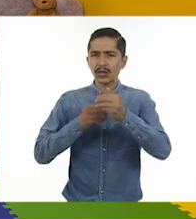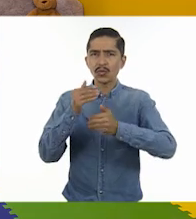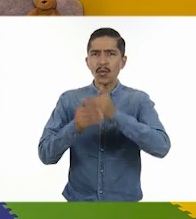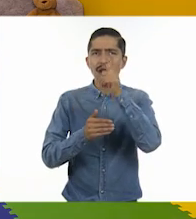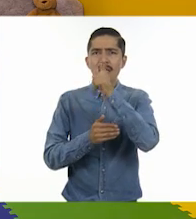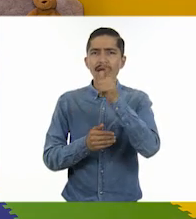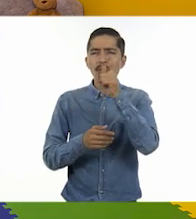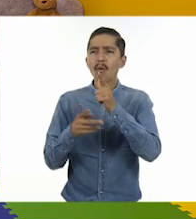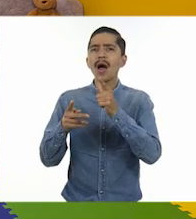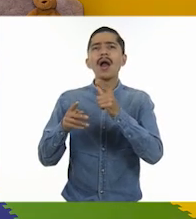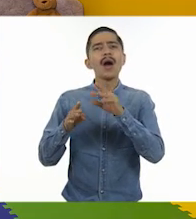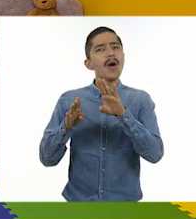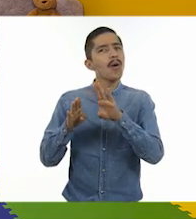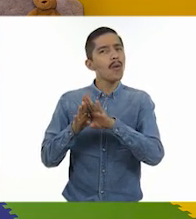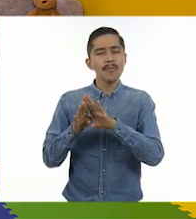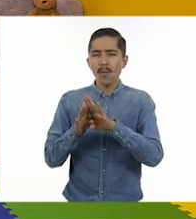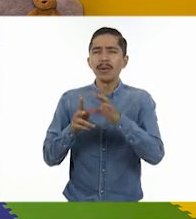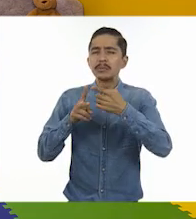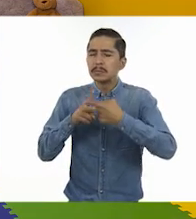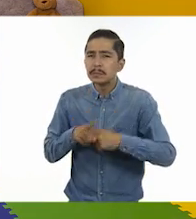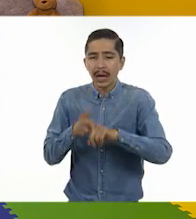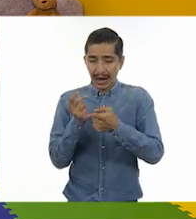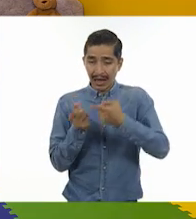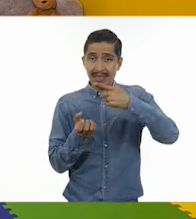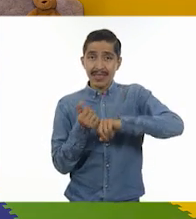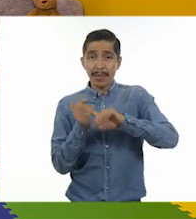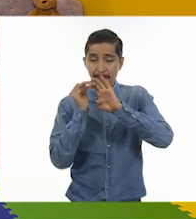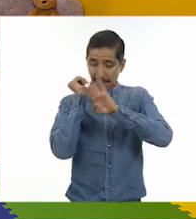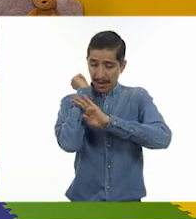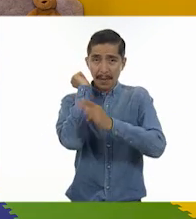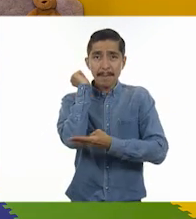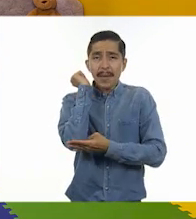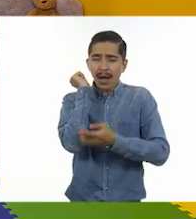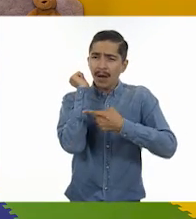es un largo viaje que empieza desde el vientre materno y